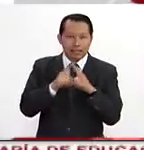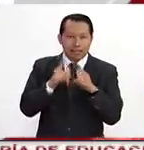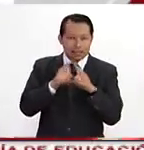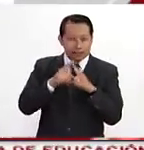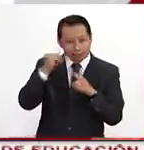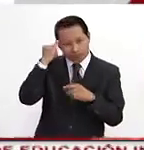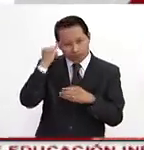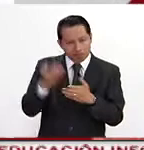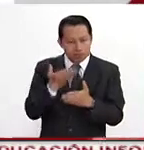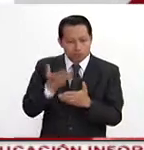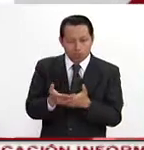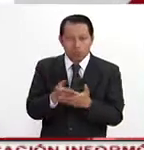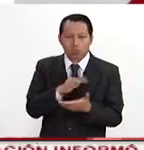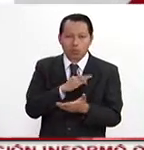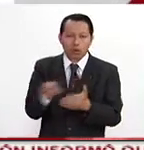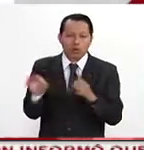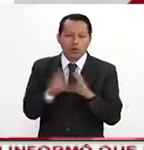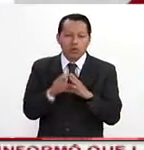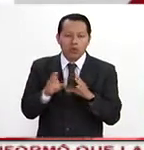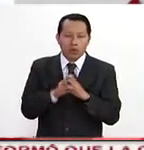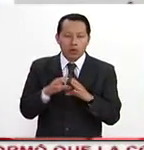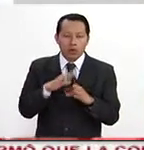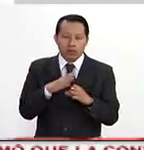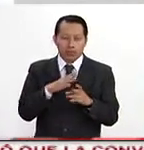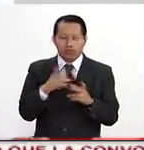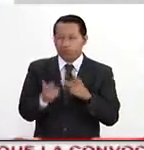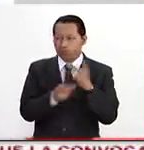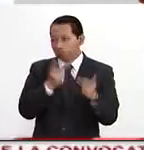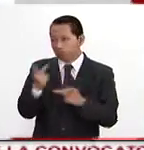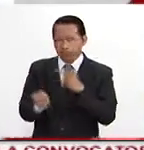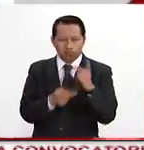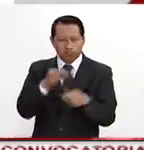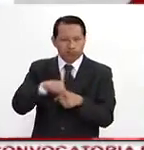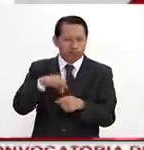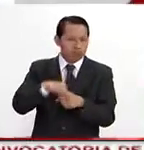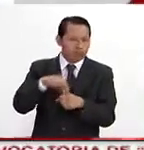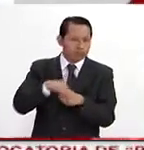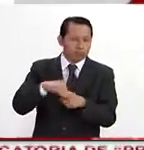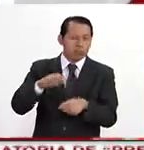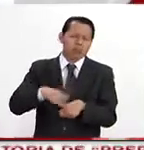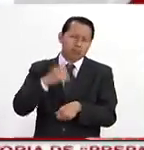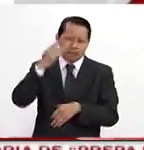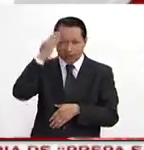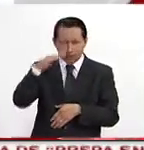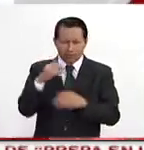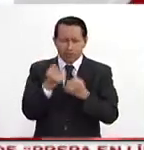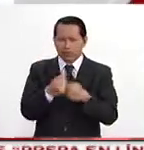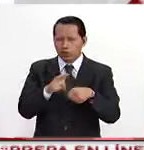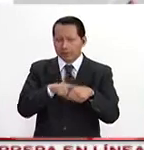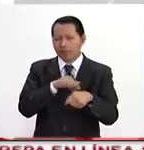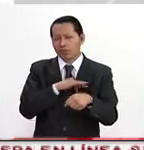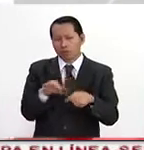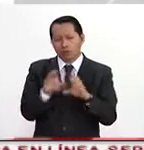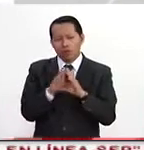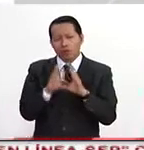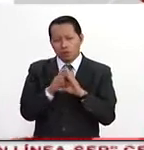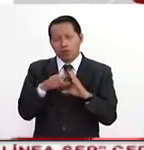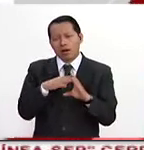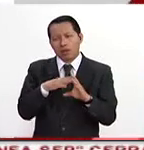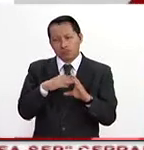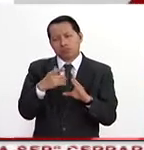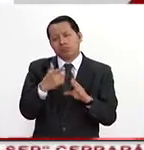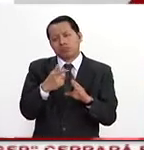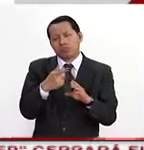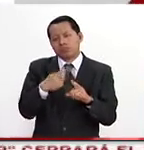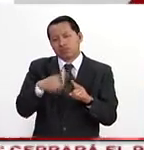que se someta aún a una consulta o un referéndum porque saben que socialmente tenemos comportamientos